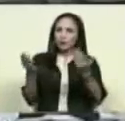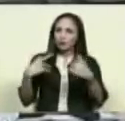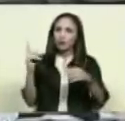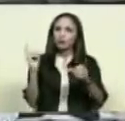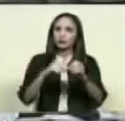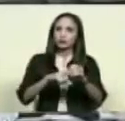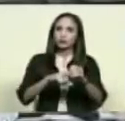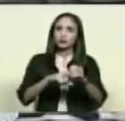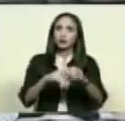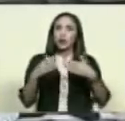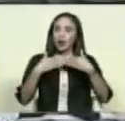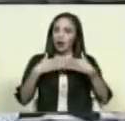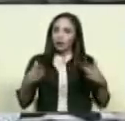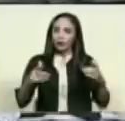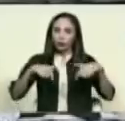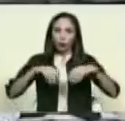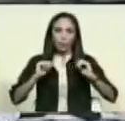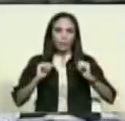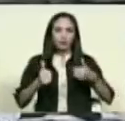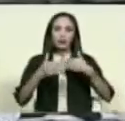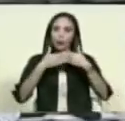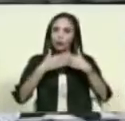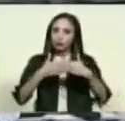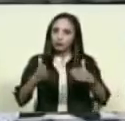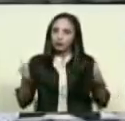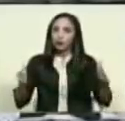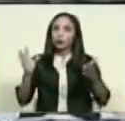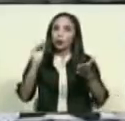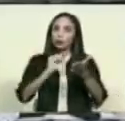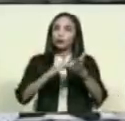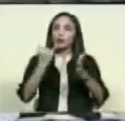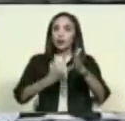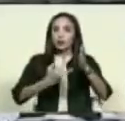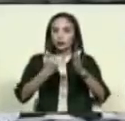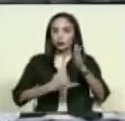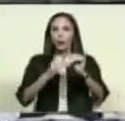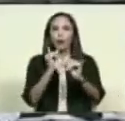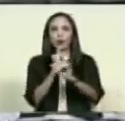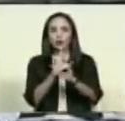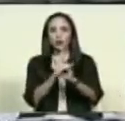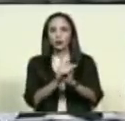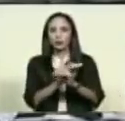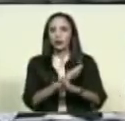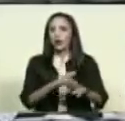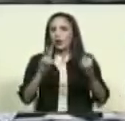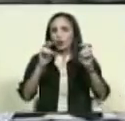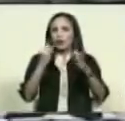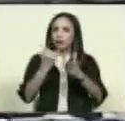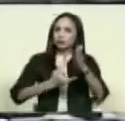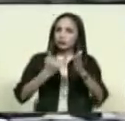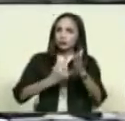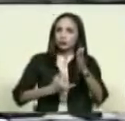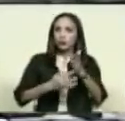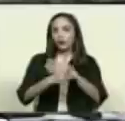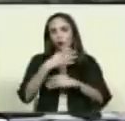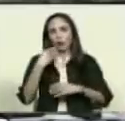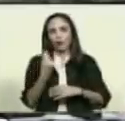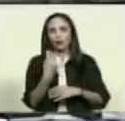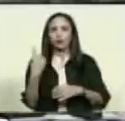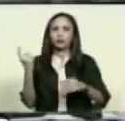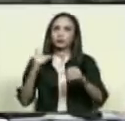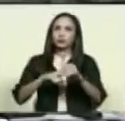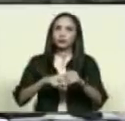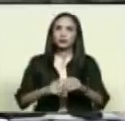Juvenil. Queda abierto a partir de hoy el plan Chamba Juvenil para nuevas inscripciones de la juventud